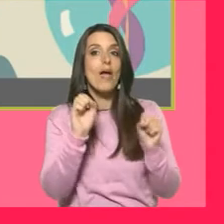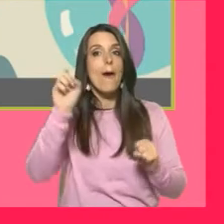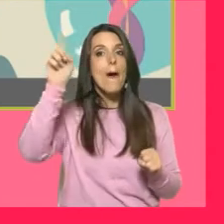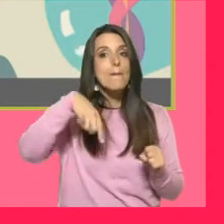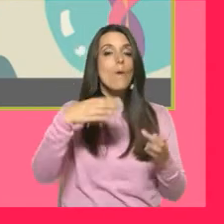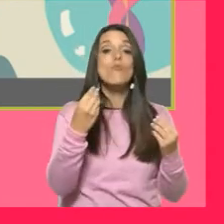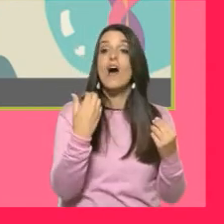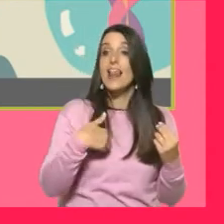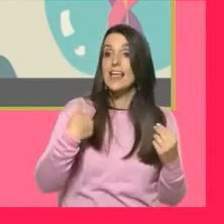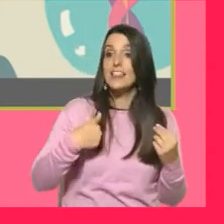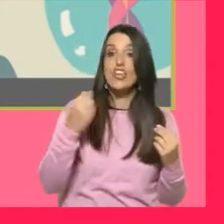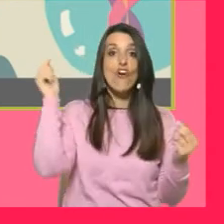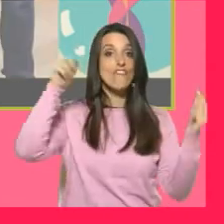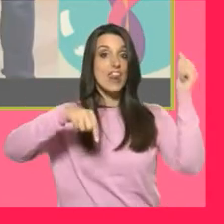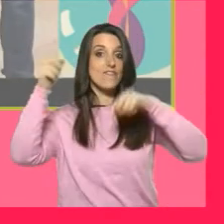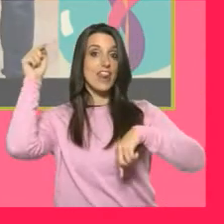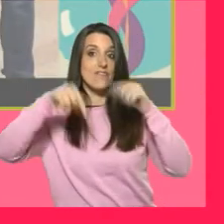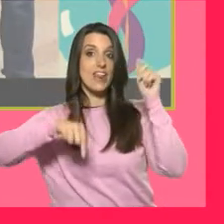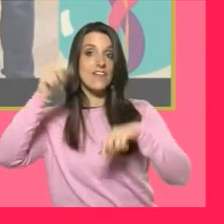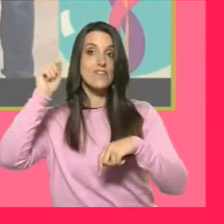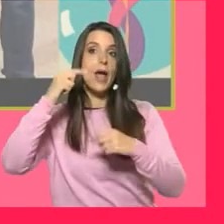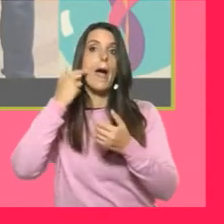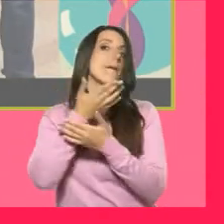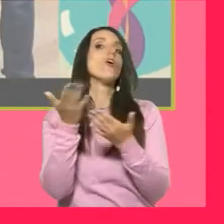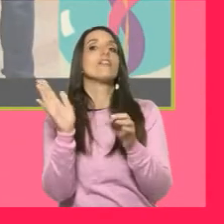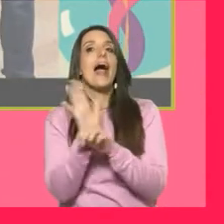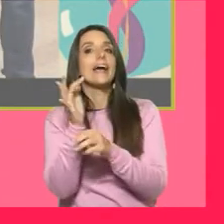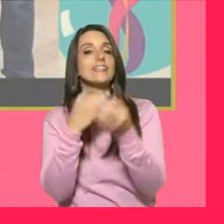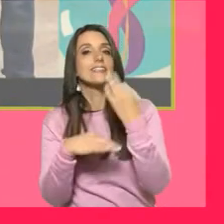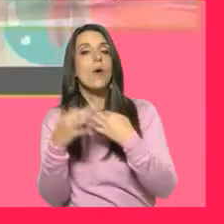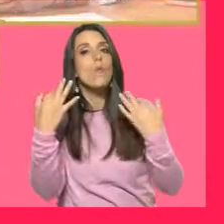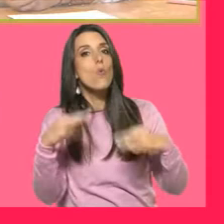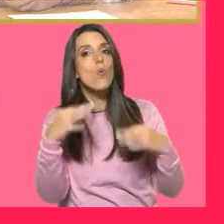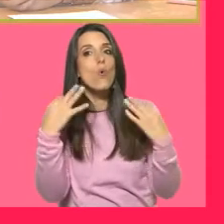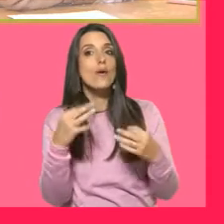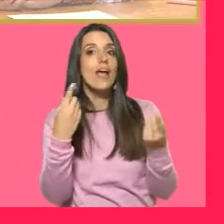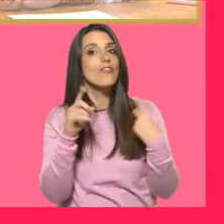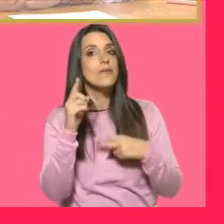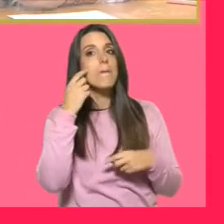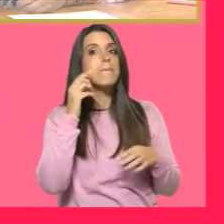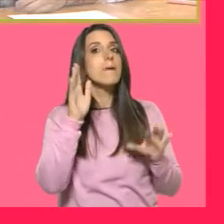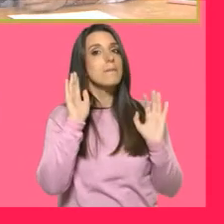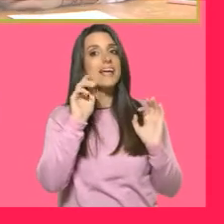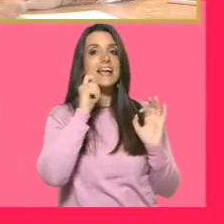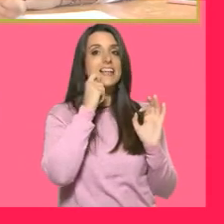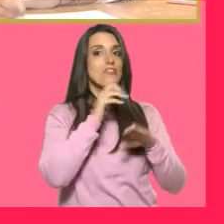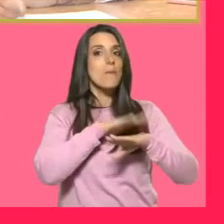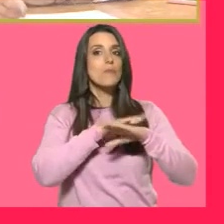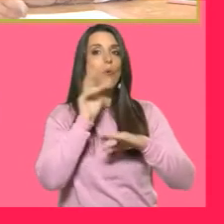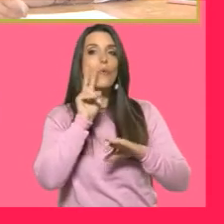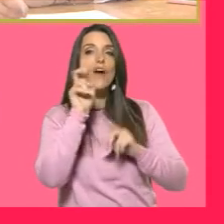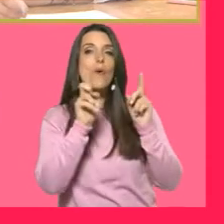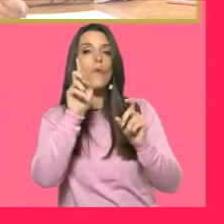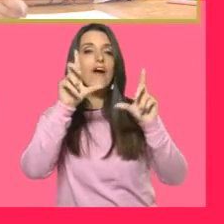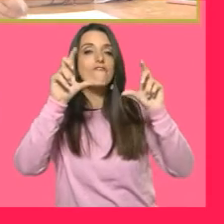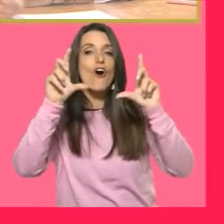muchos argentinos que están viniendo también con sus espectáculos, que les está yendo súper bien. Así que me parece que es una linda oportunidad. Estamos viendo